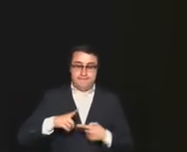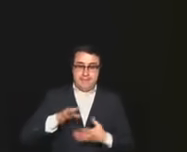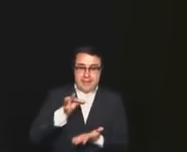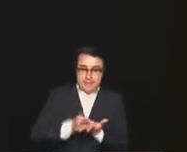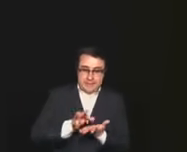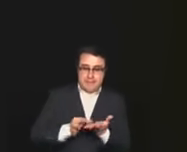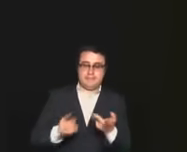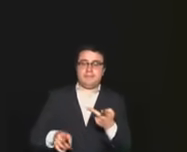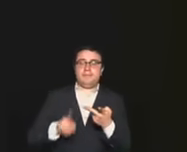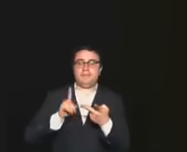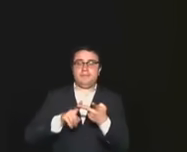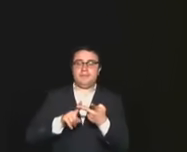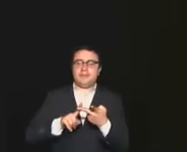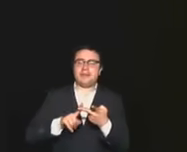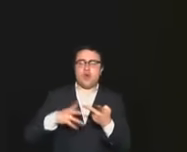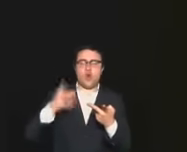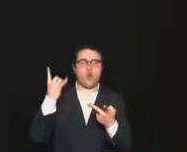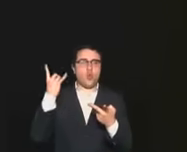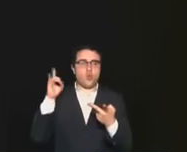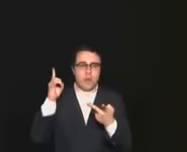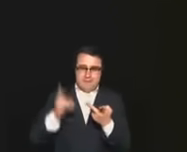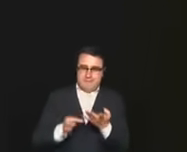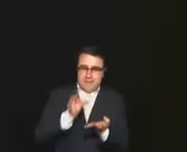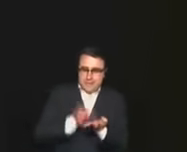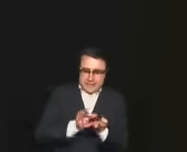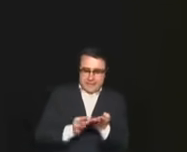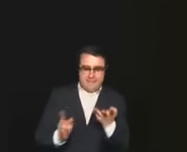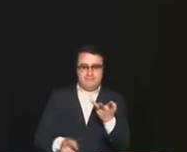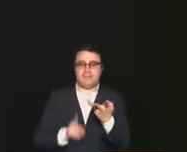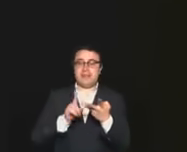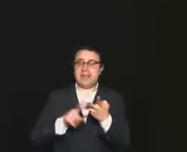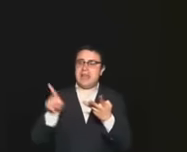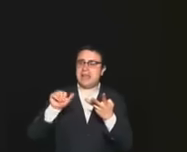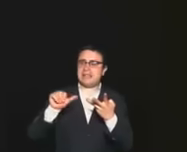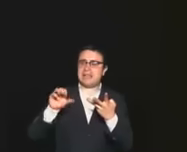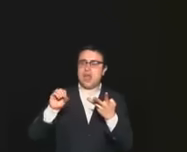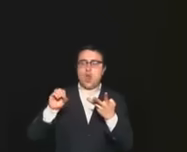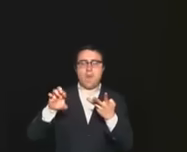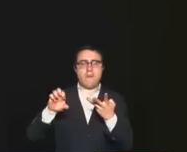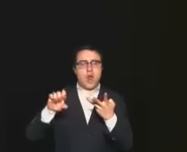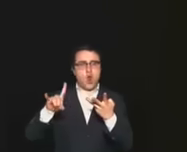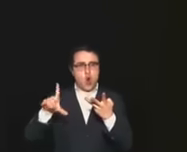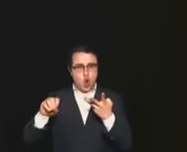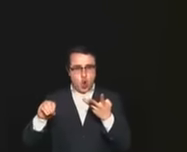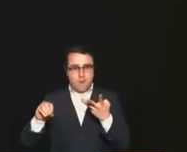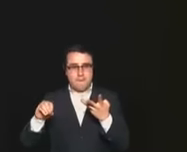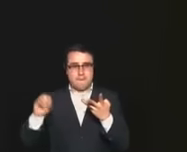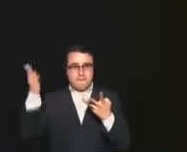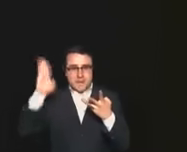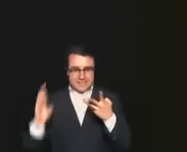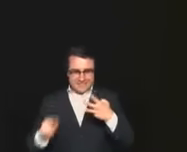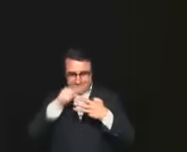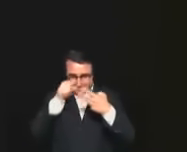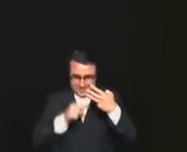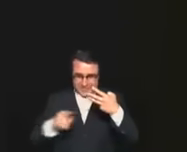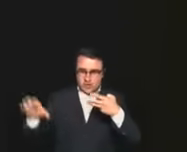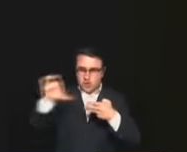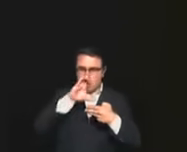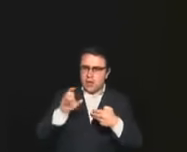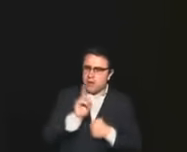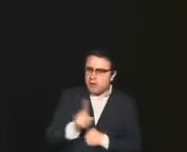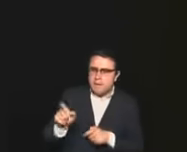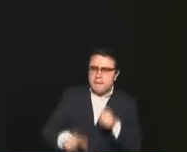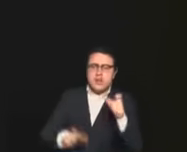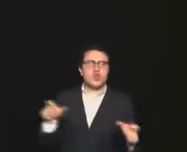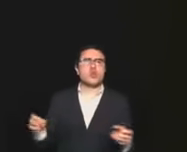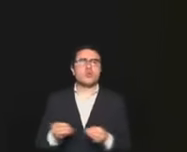3 ciudades, más Montevideo, que queda en la mitad, muy cercanas todas entre ellas, Cono Sur, ¿cuántos habitantes viven ahí?